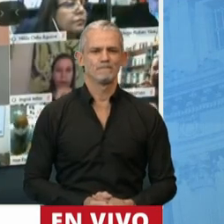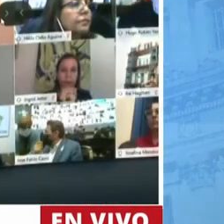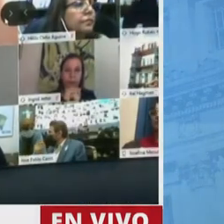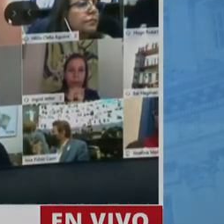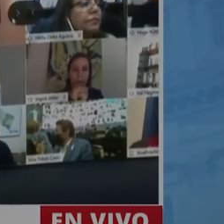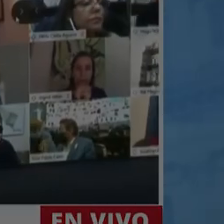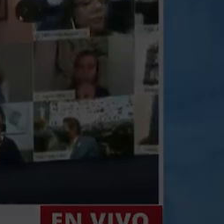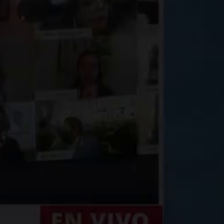Gracias, diputado.